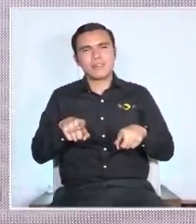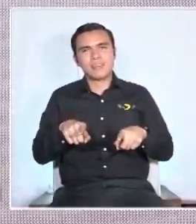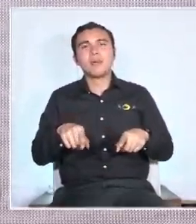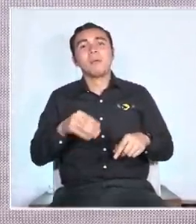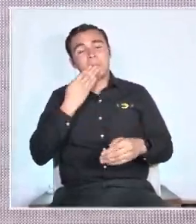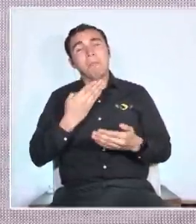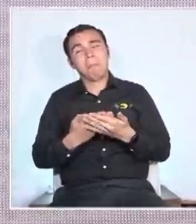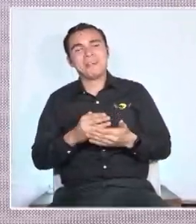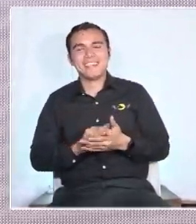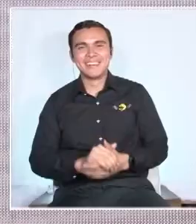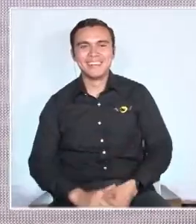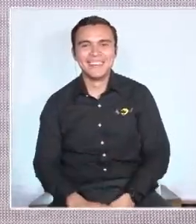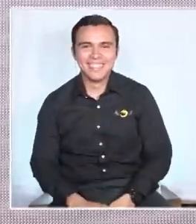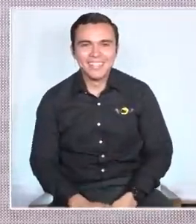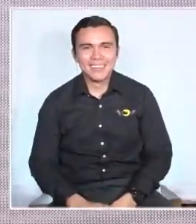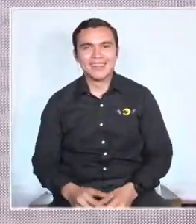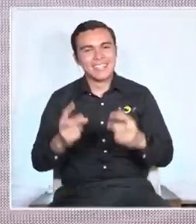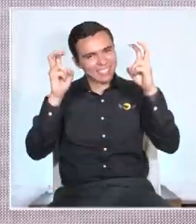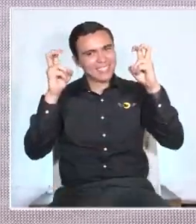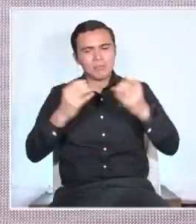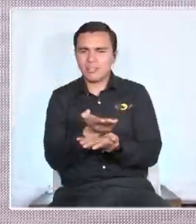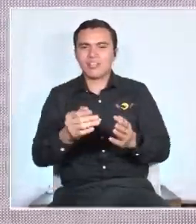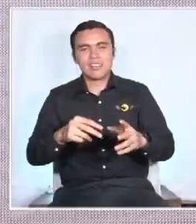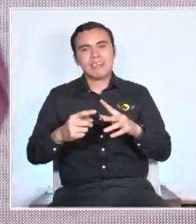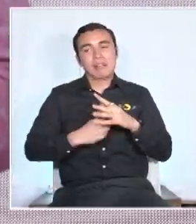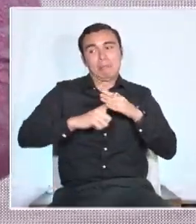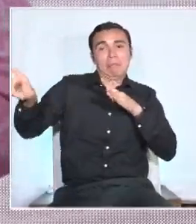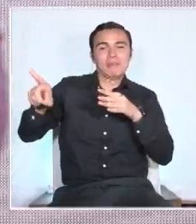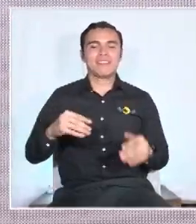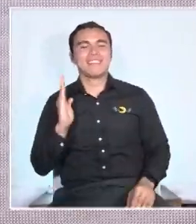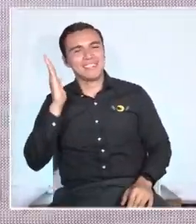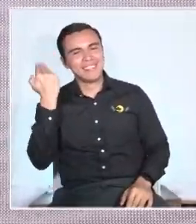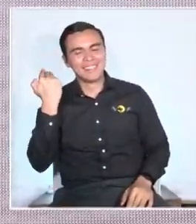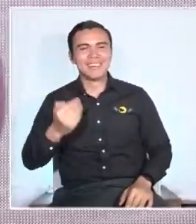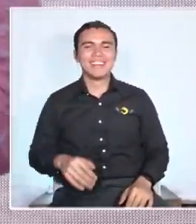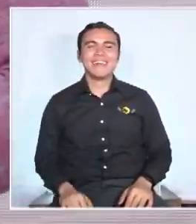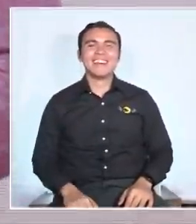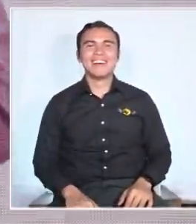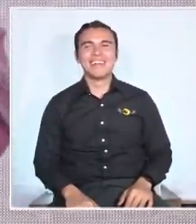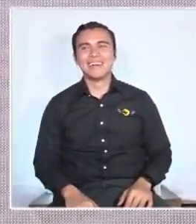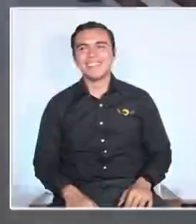calibre. Yo creo que si había un demonio aquí, salió corriendo, no quiere volver más.